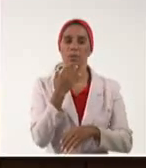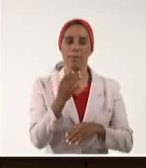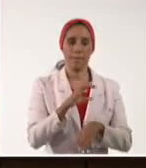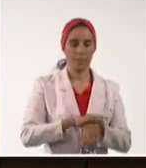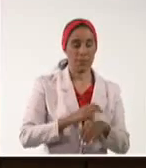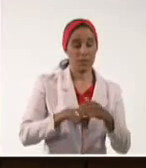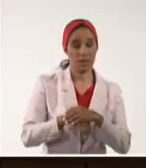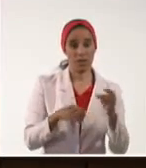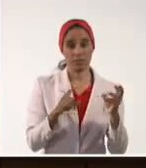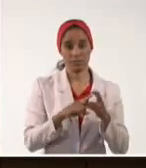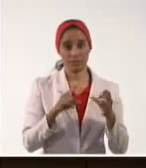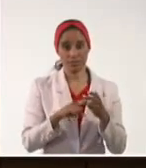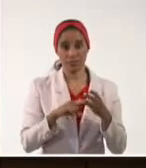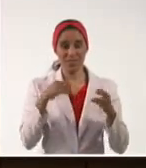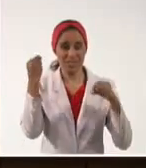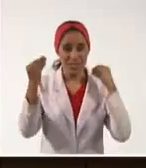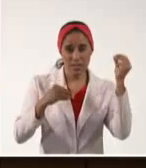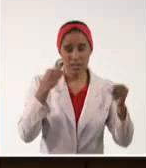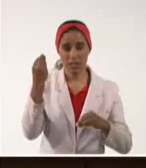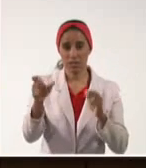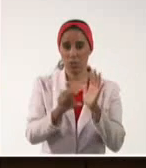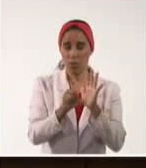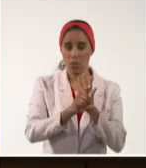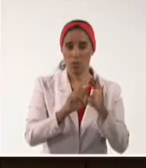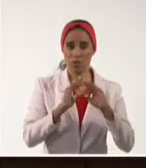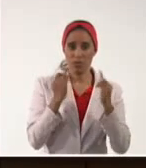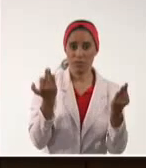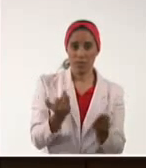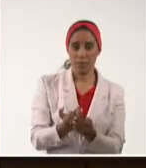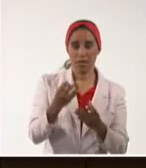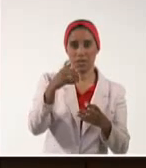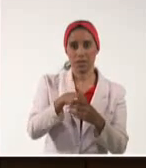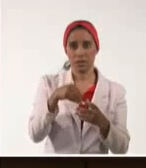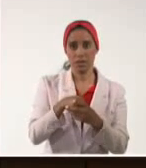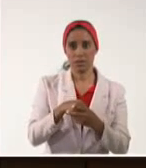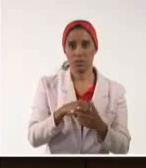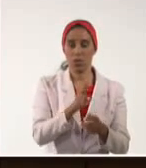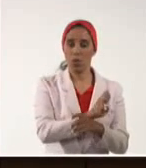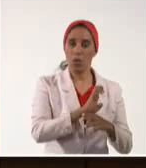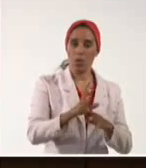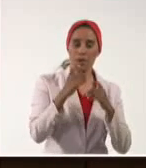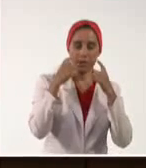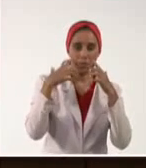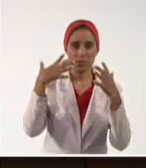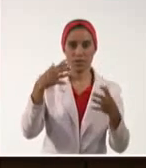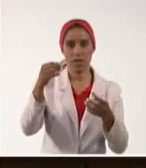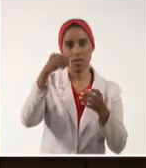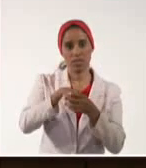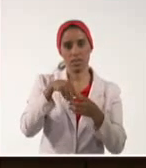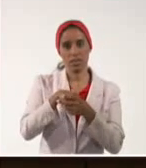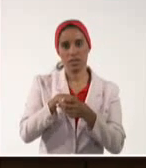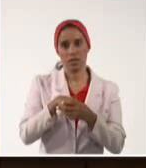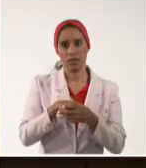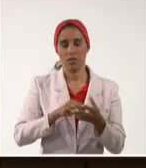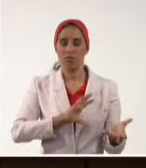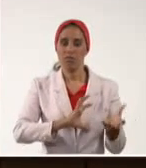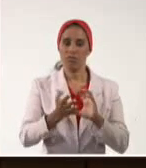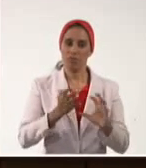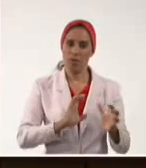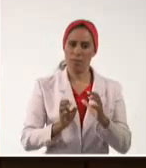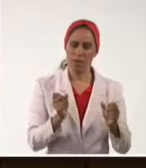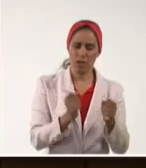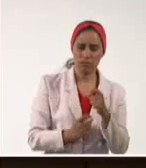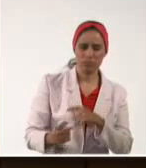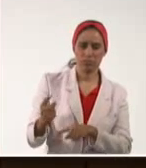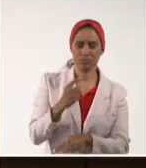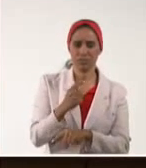Código de las Familias se constató la obra de justicia social que esta normativa encierra en una materia tan relevante como